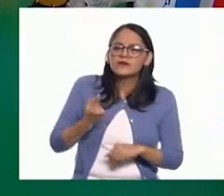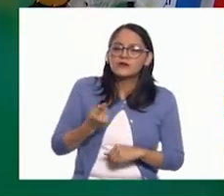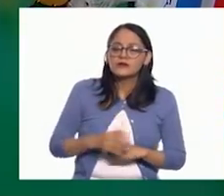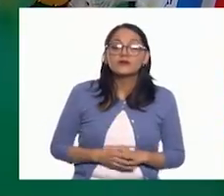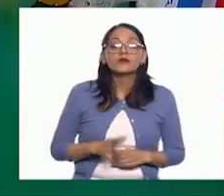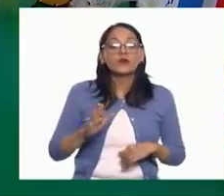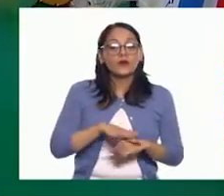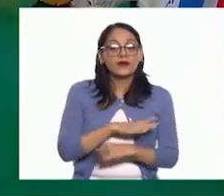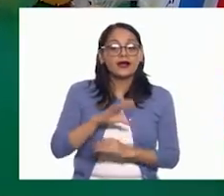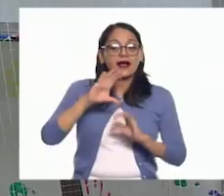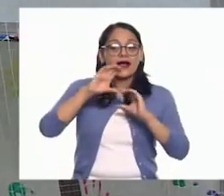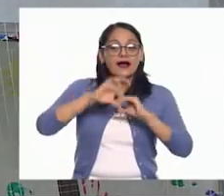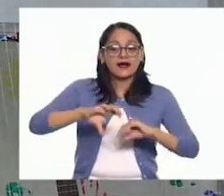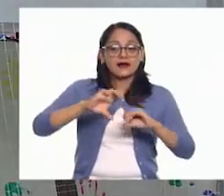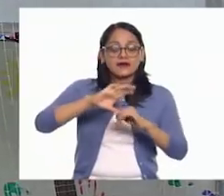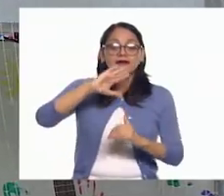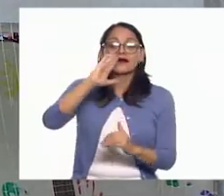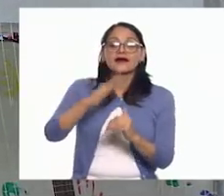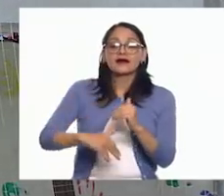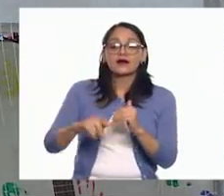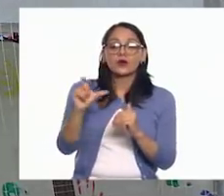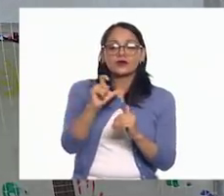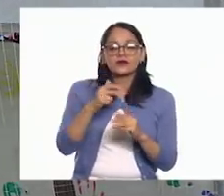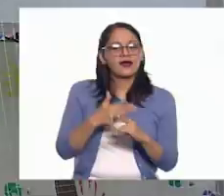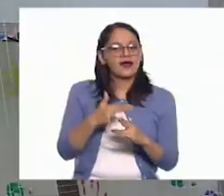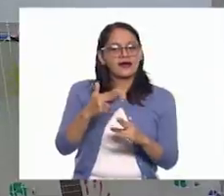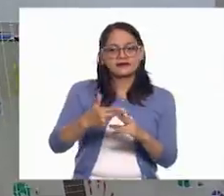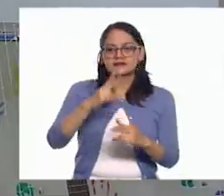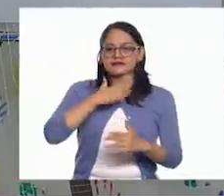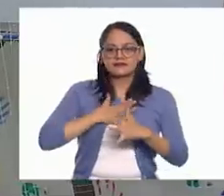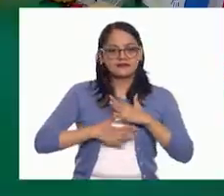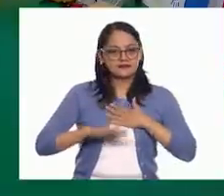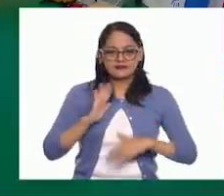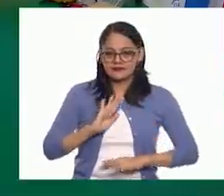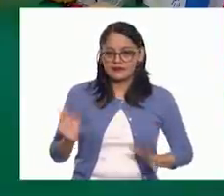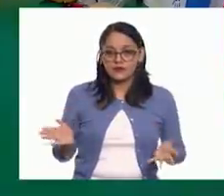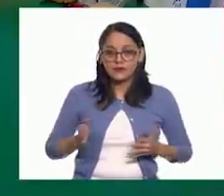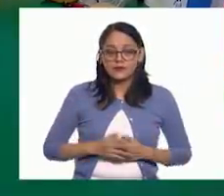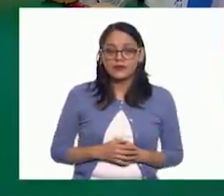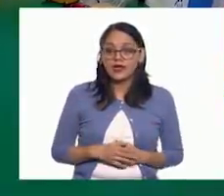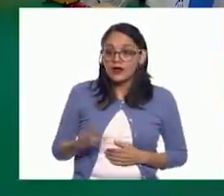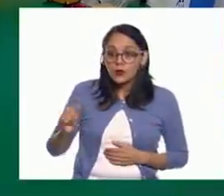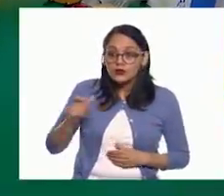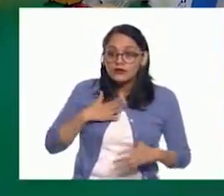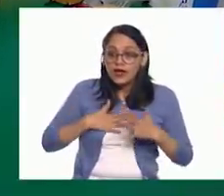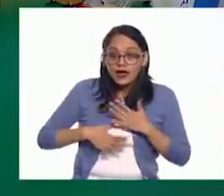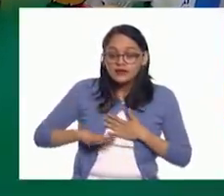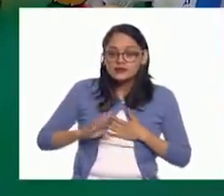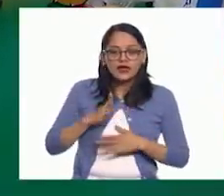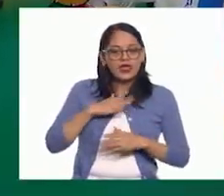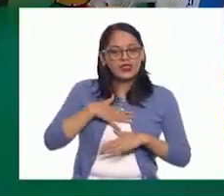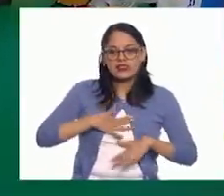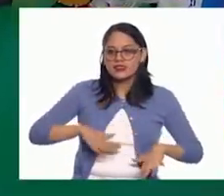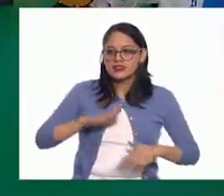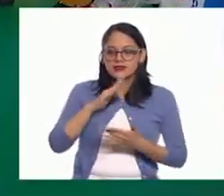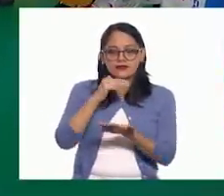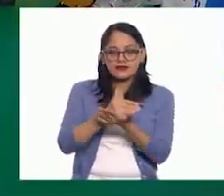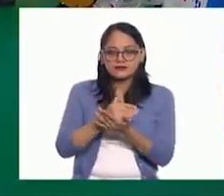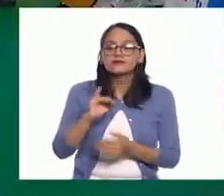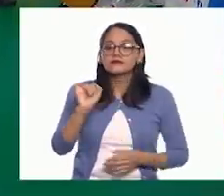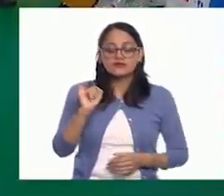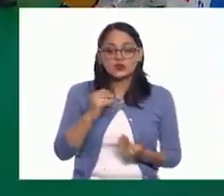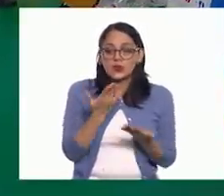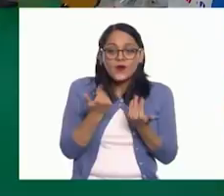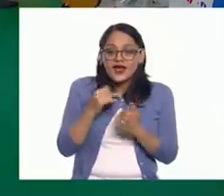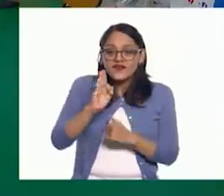acaban hasta que te cansas. Hasta que uno se fatiga y ya no puede más, algo exacto. Así. Hasta no tienen un final.